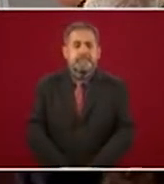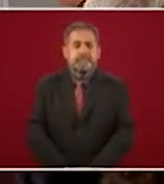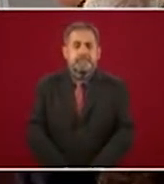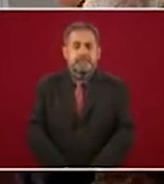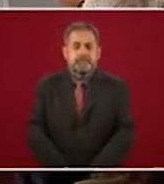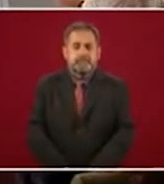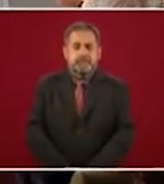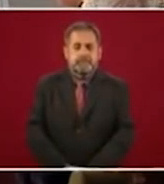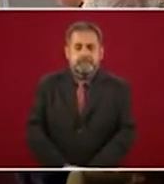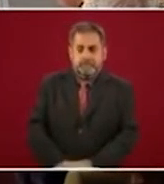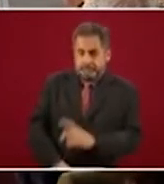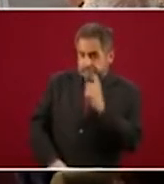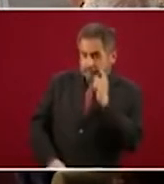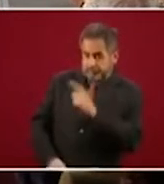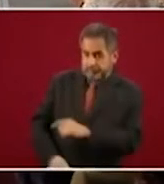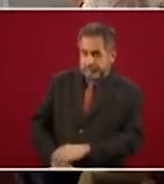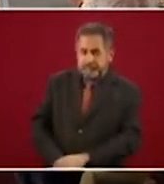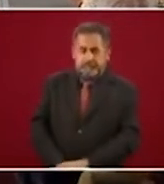miren